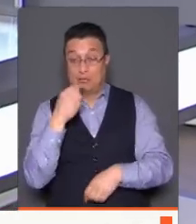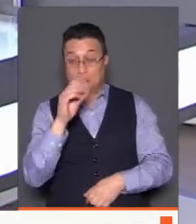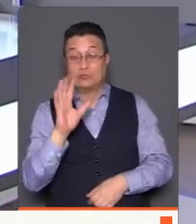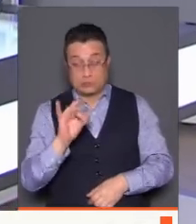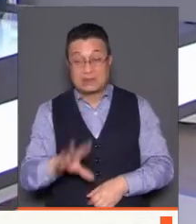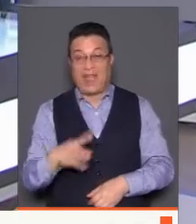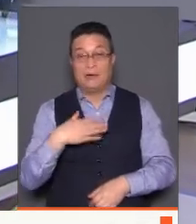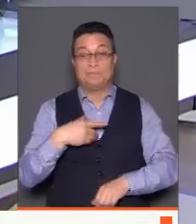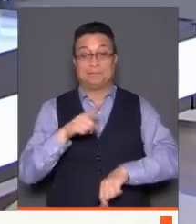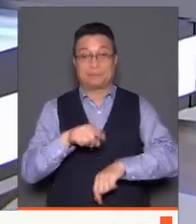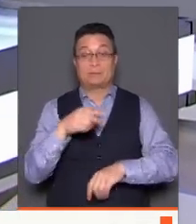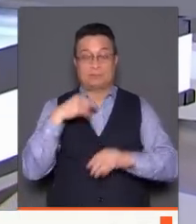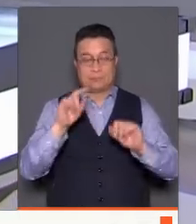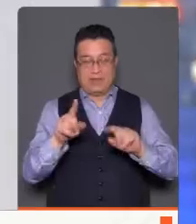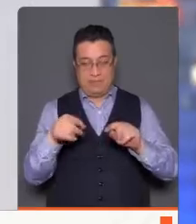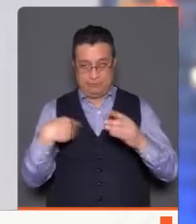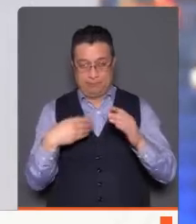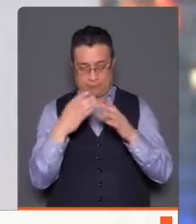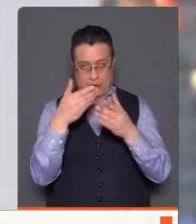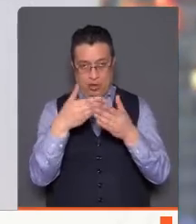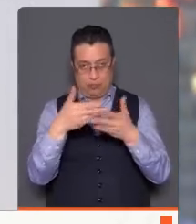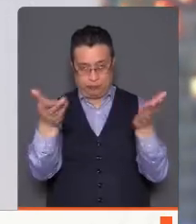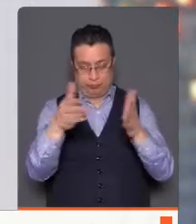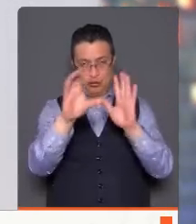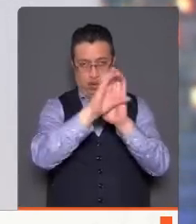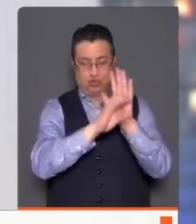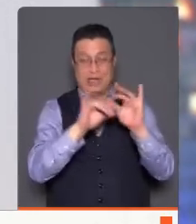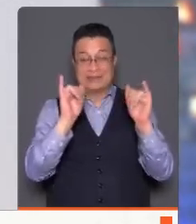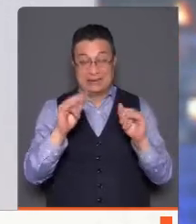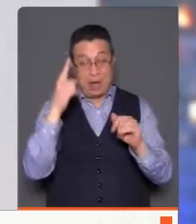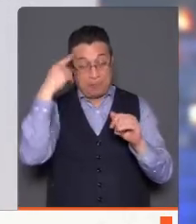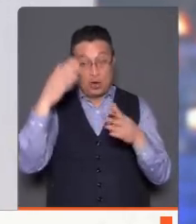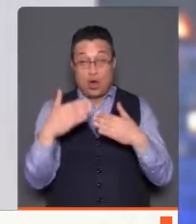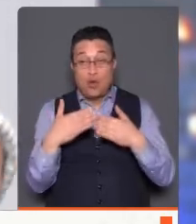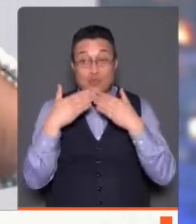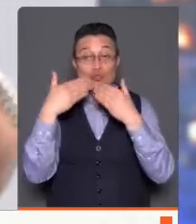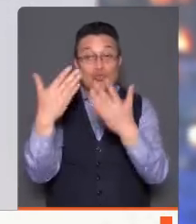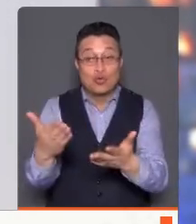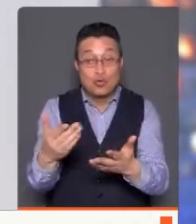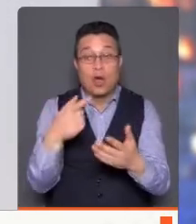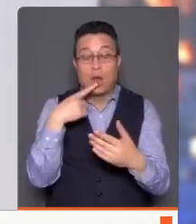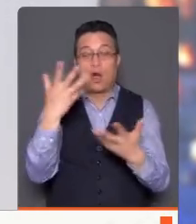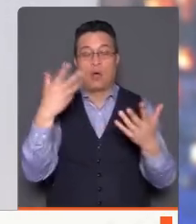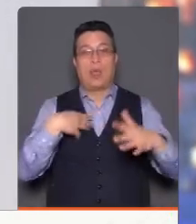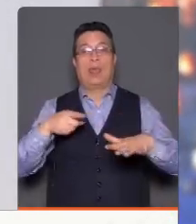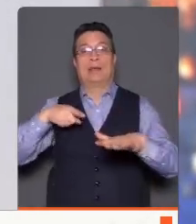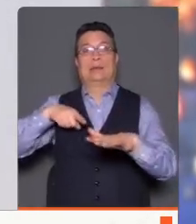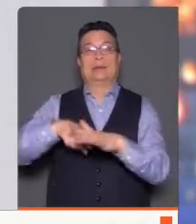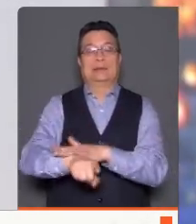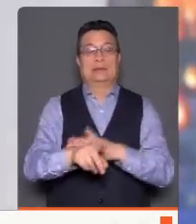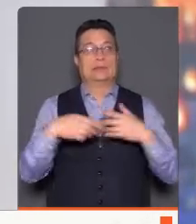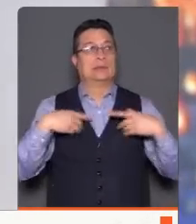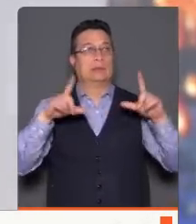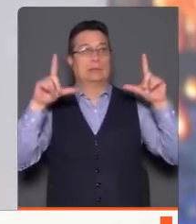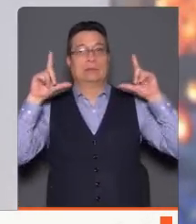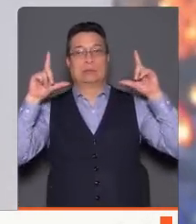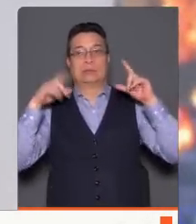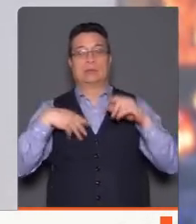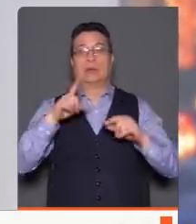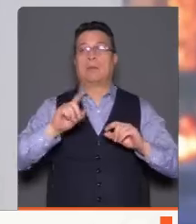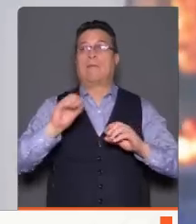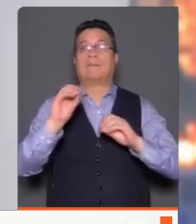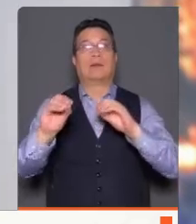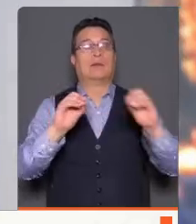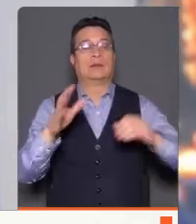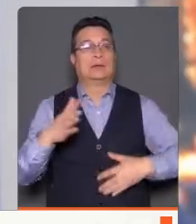entregue el texto, me parece súper bien. El problema está en que cuando se entrega, se trata de hacer a través de una intromisión, ¿no es cierto? Direccionar a la gente en